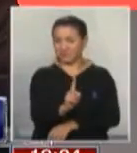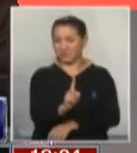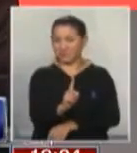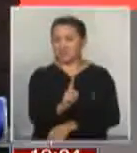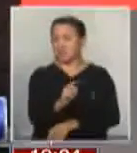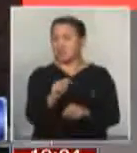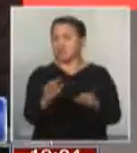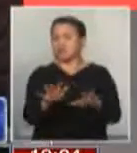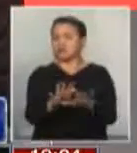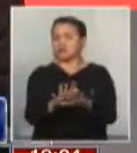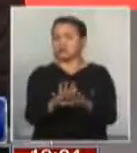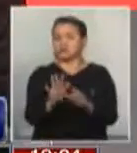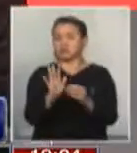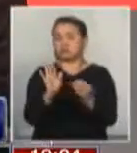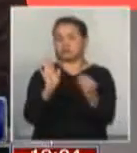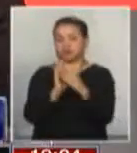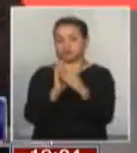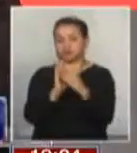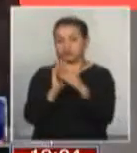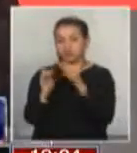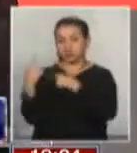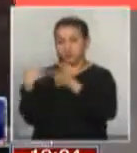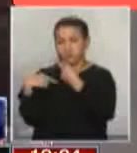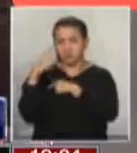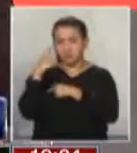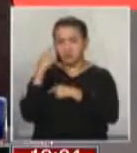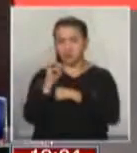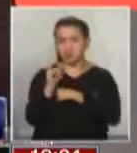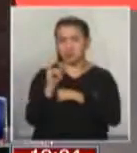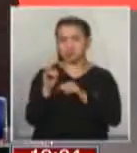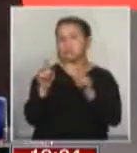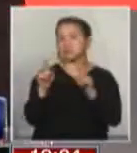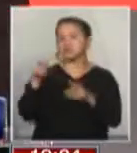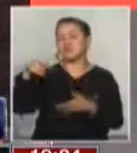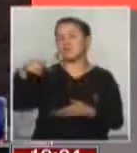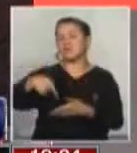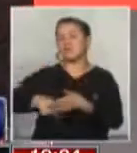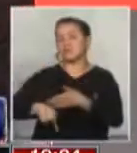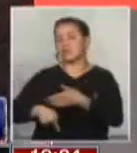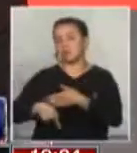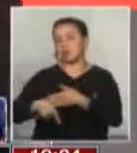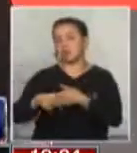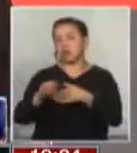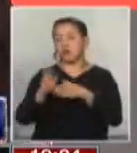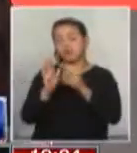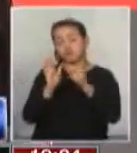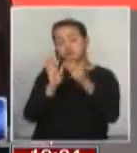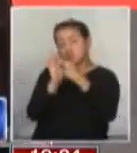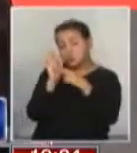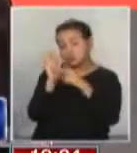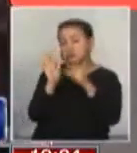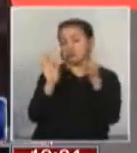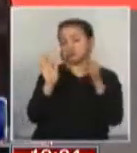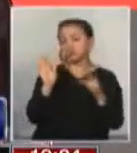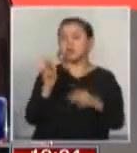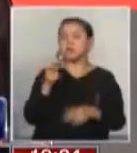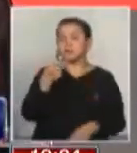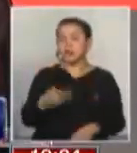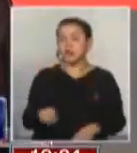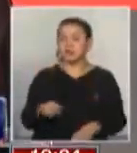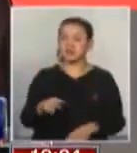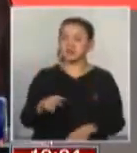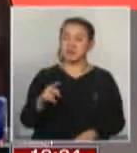es un tema de modiano es un telón de fondo que aparecen muchas de sus novelas por la sencilla razón de que él pertenece a una generación